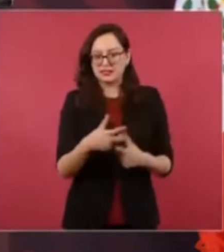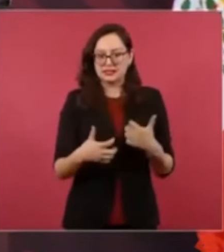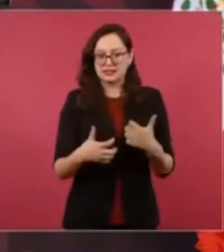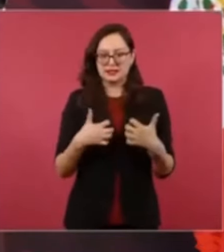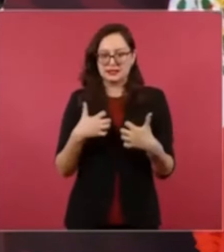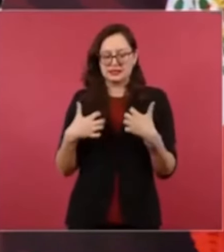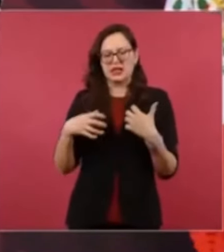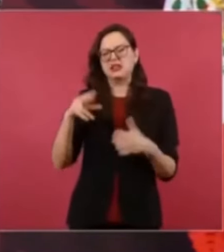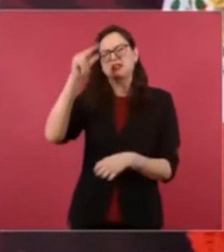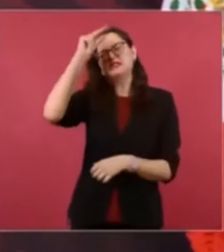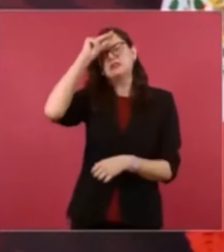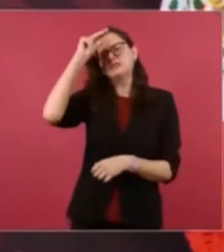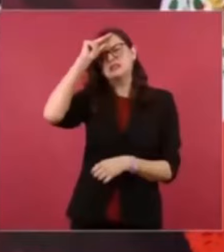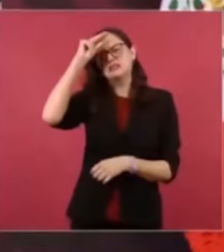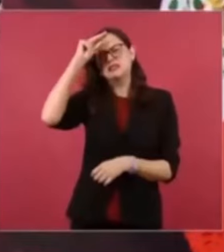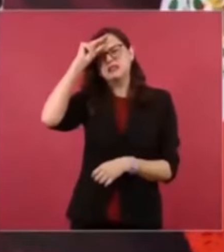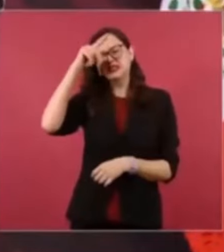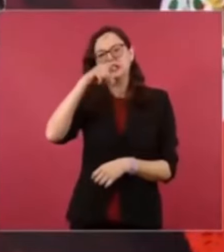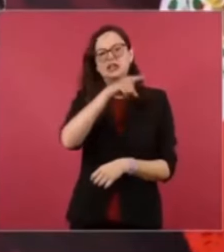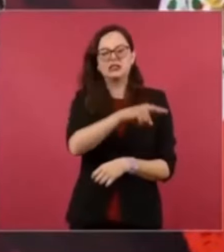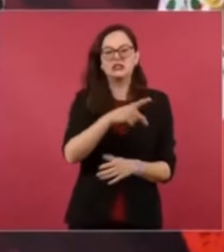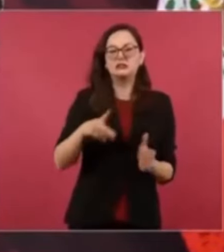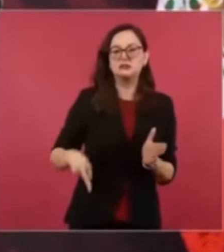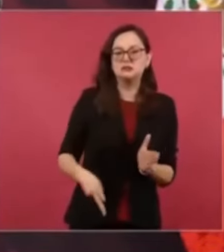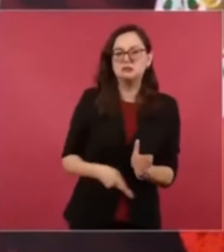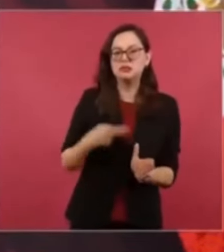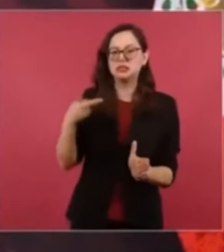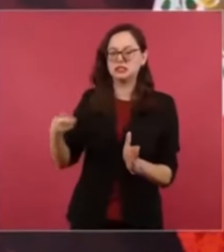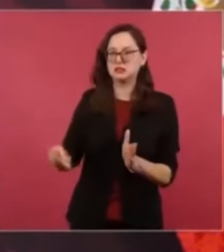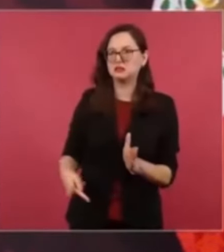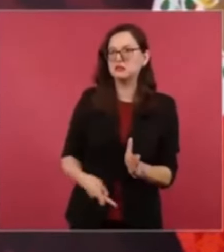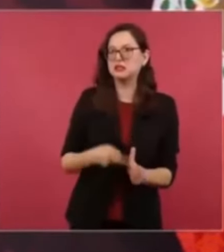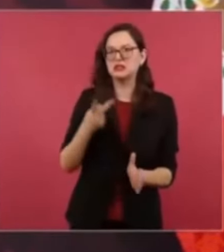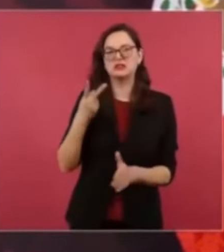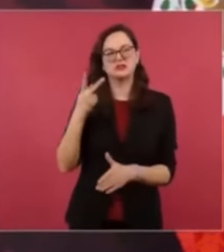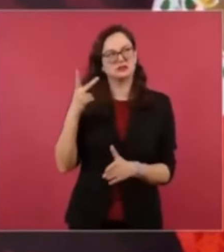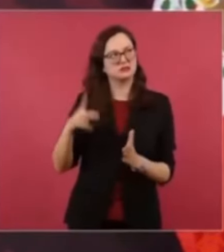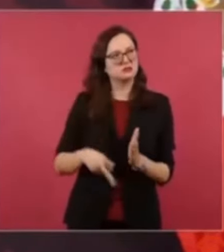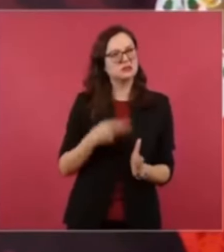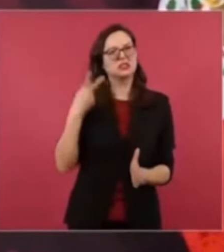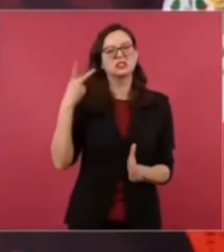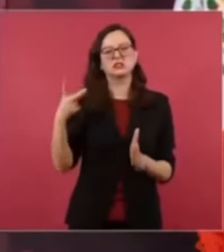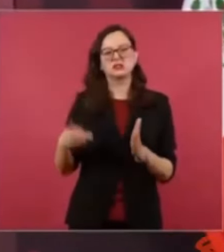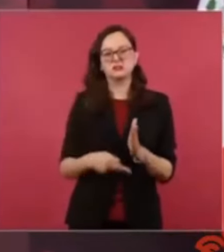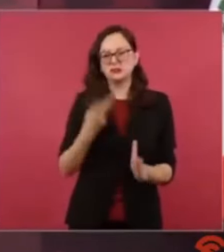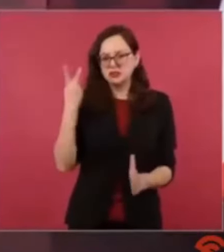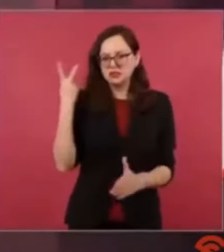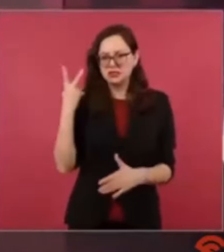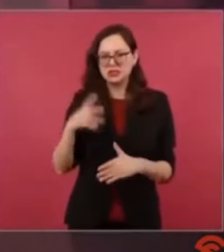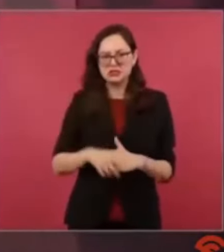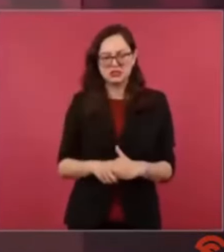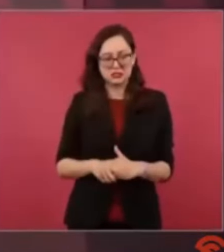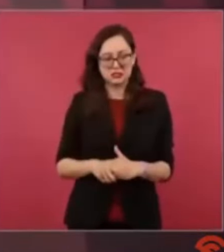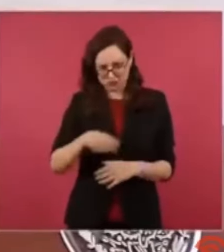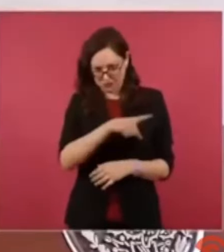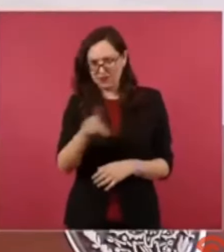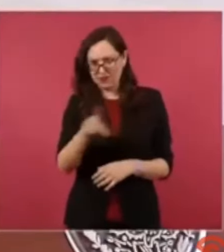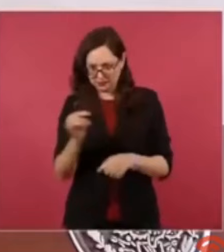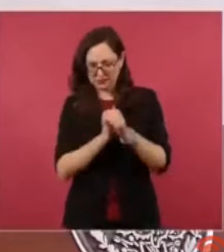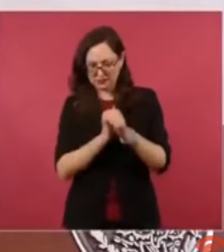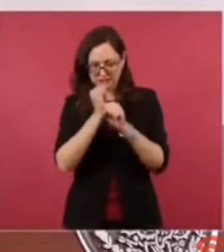un intelectual, repitió, creo que como 5 veces hacen, ahí se los dejo de